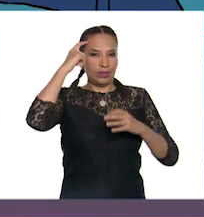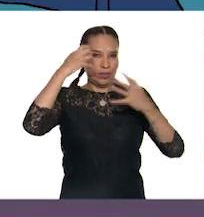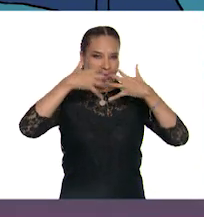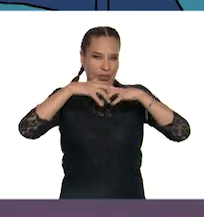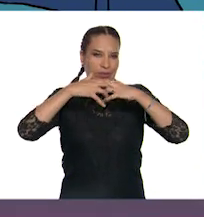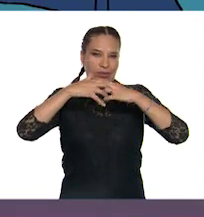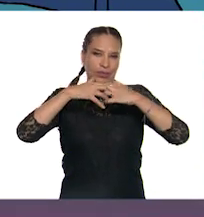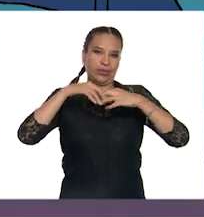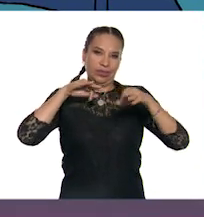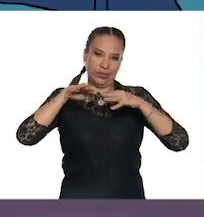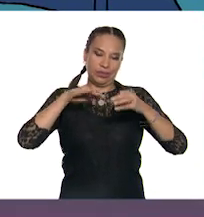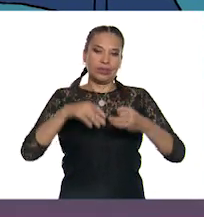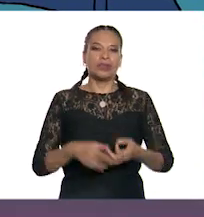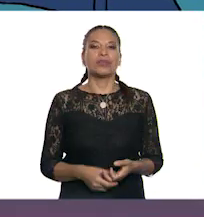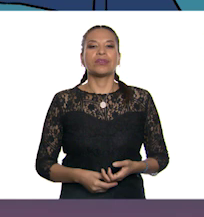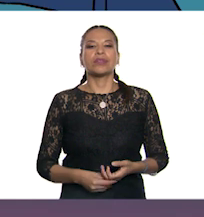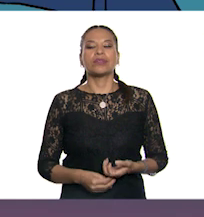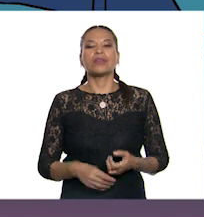trabaja.